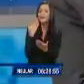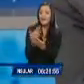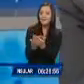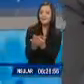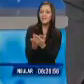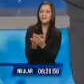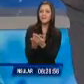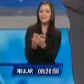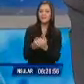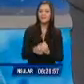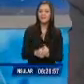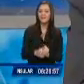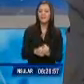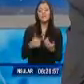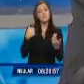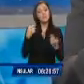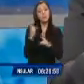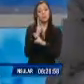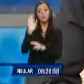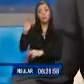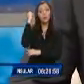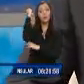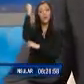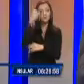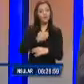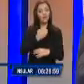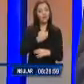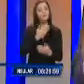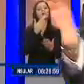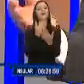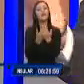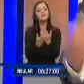ha podido hacer uso del derecho a la réplica. Gracias